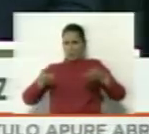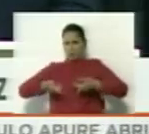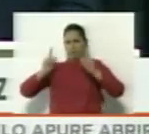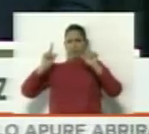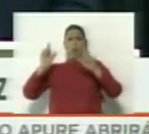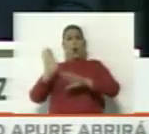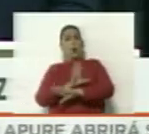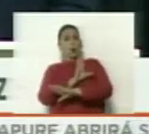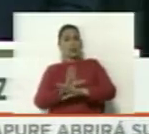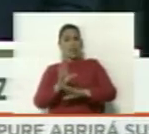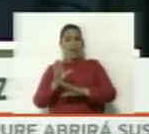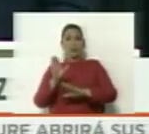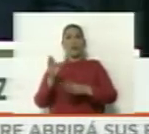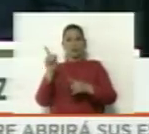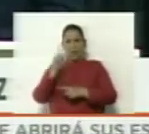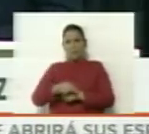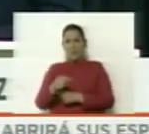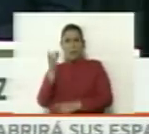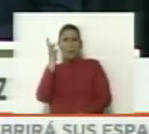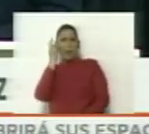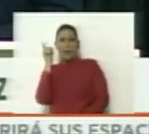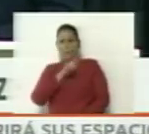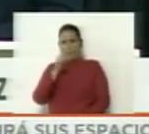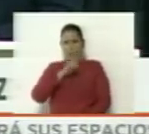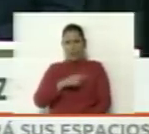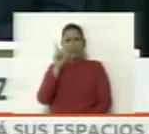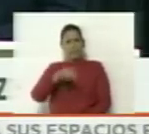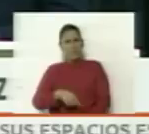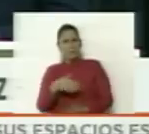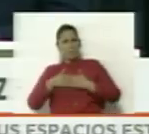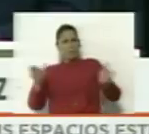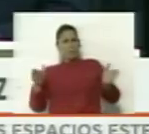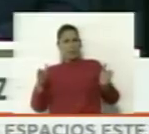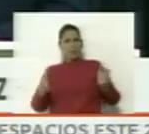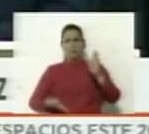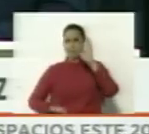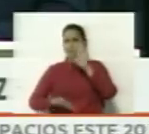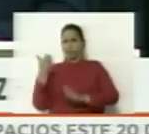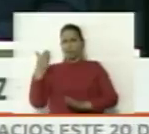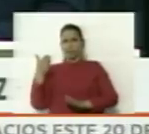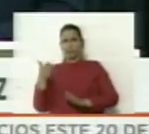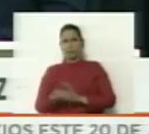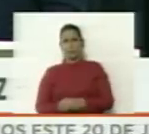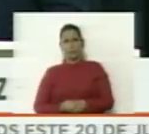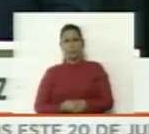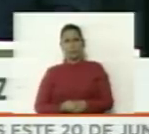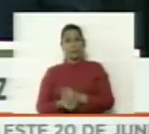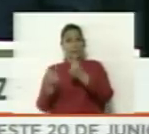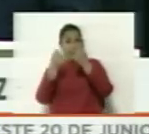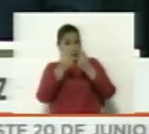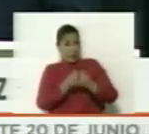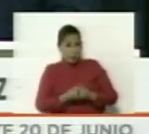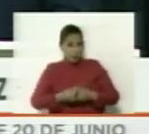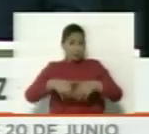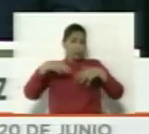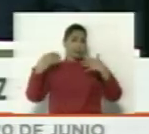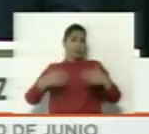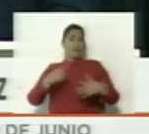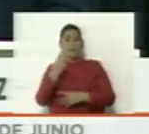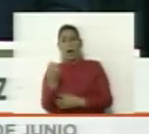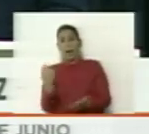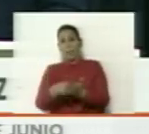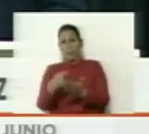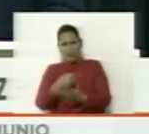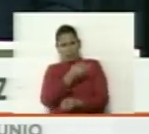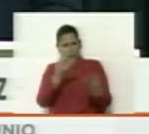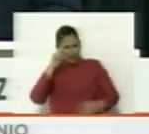concierto con prostitutas y se les permite también que se vayan con la cabulla amarrada en una pata. Ustedes